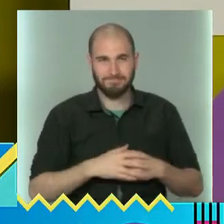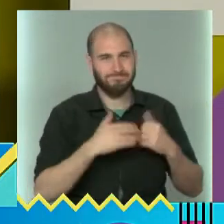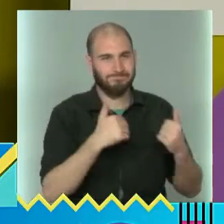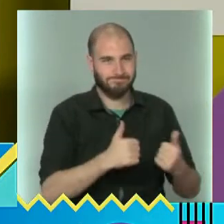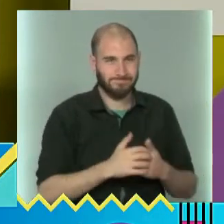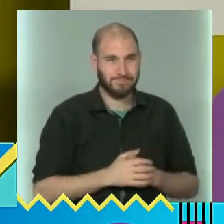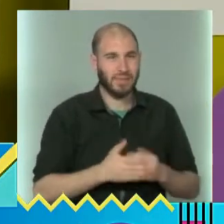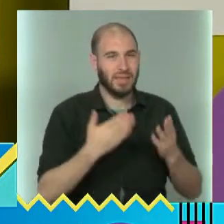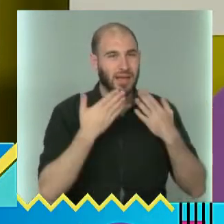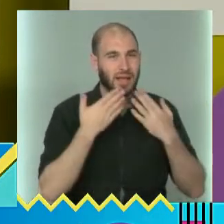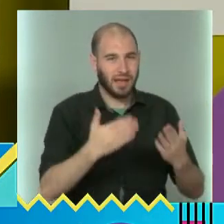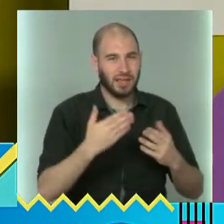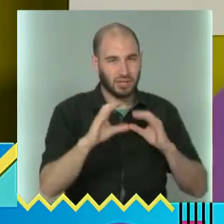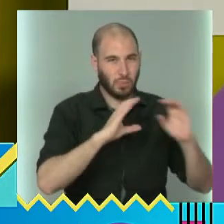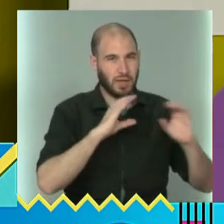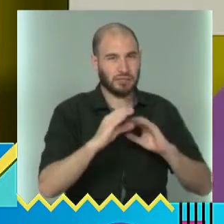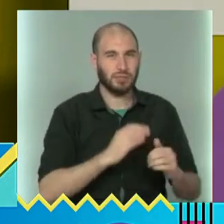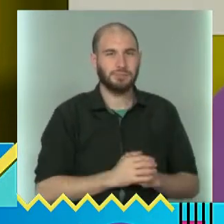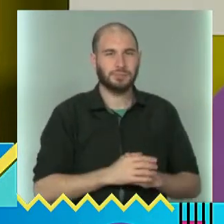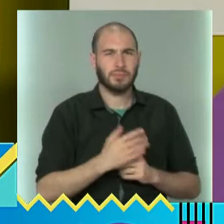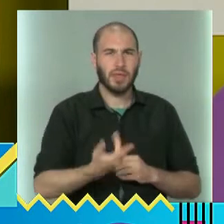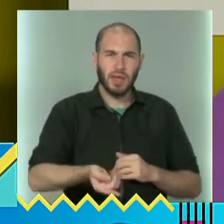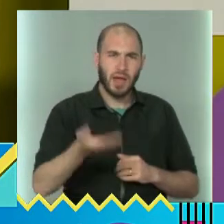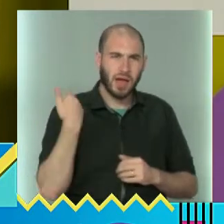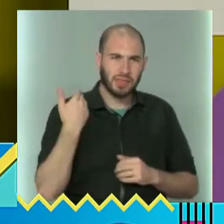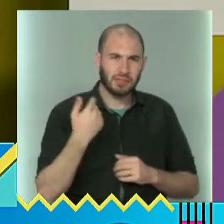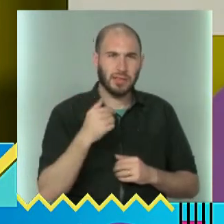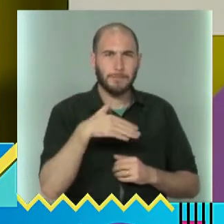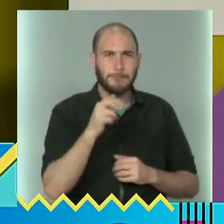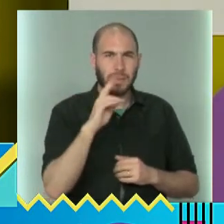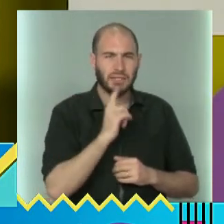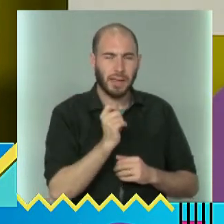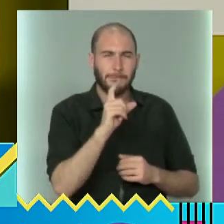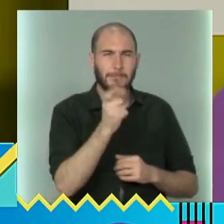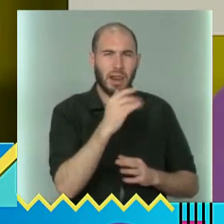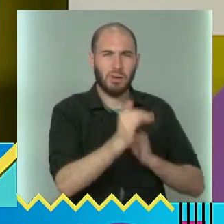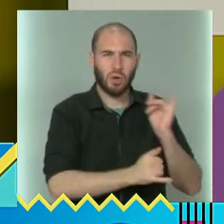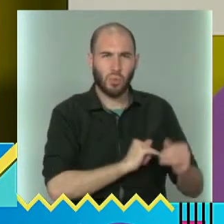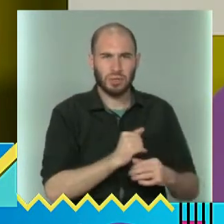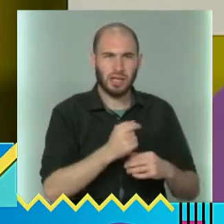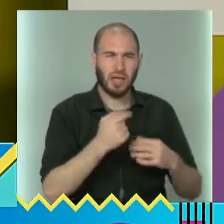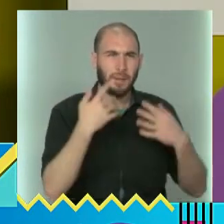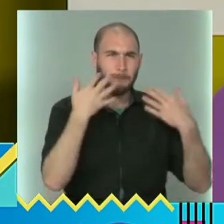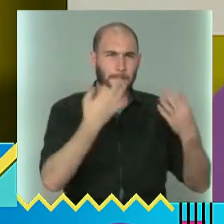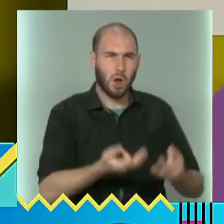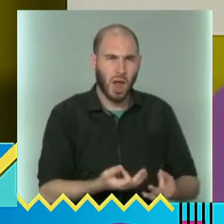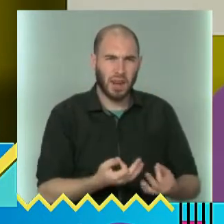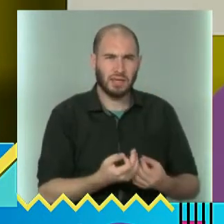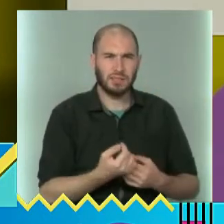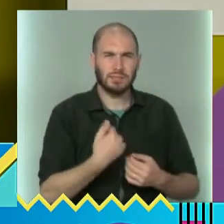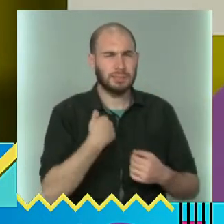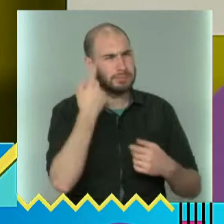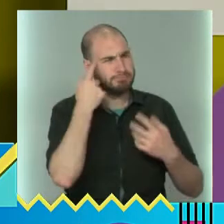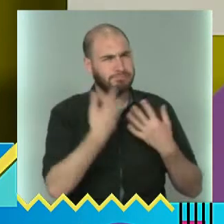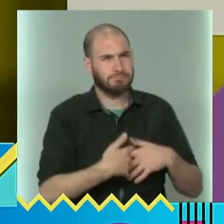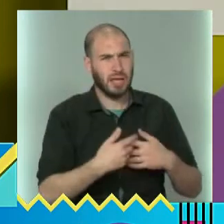muy bien. Bueno, muchísimas gracias por la comunicación. Y recién Marita dijo una palabra que es moral y me deja un poquito